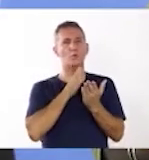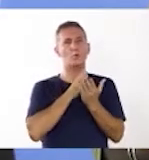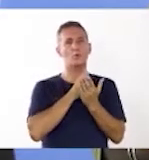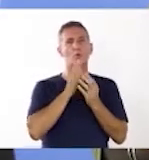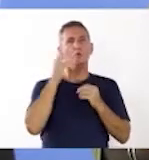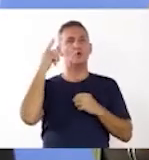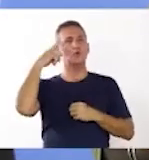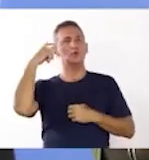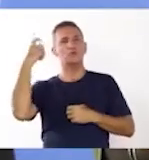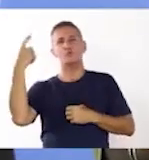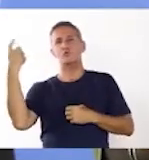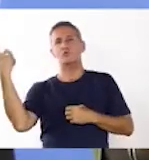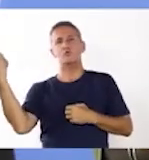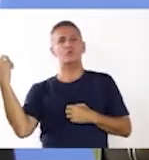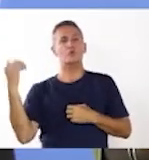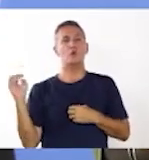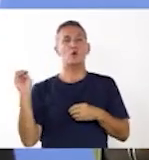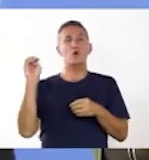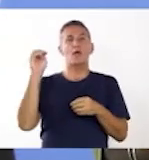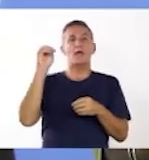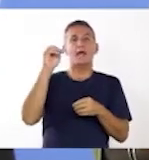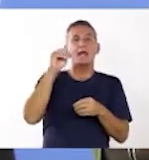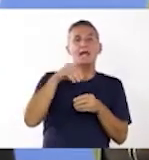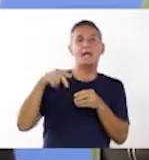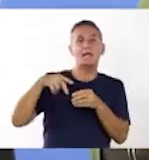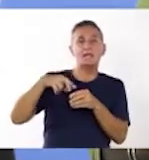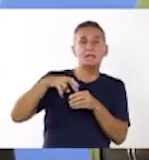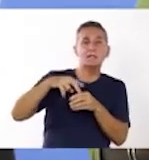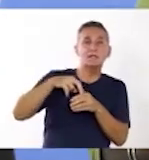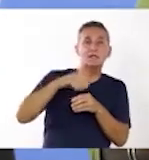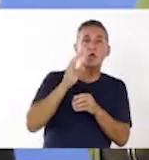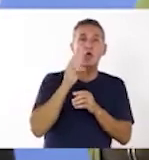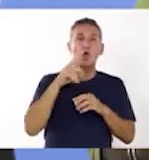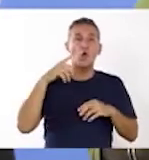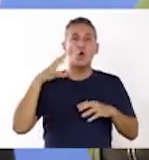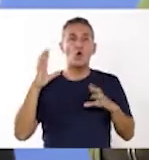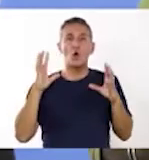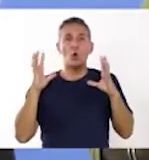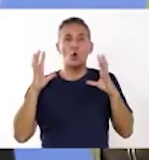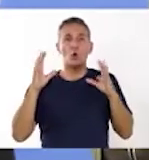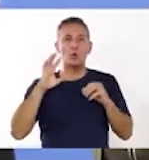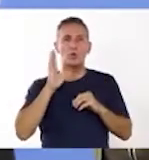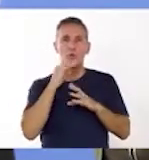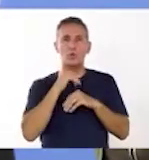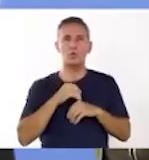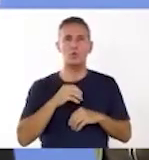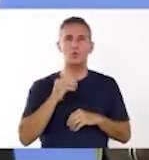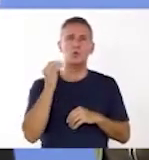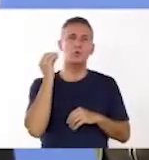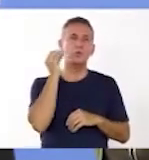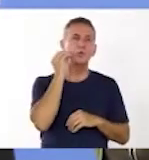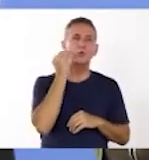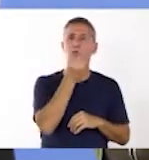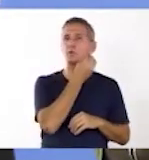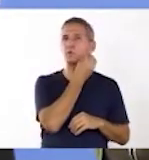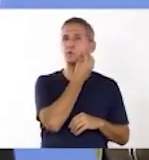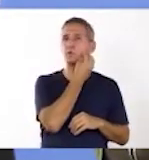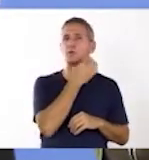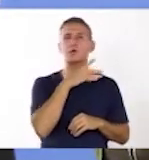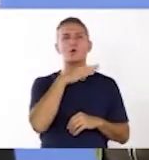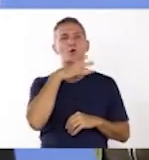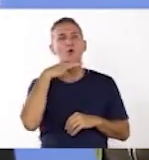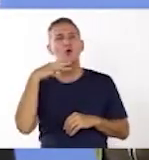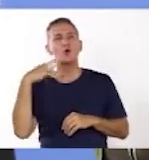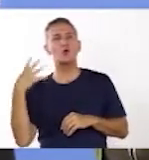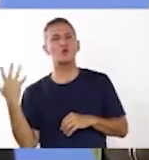sin hacer ruido, dejo mi abrigo gris. Voy a besar su rostro, rosado y halagüeño, como una